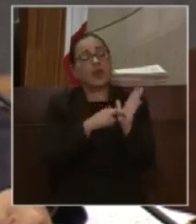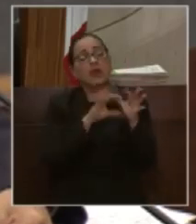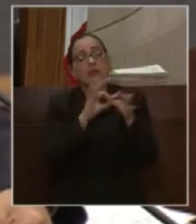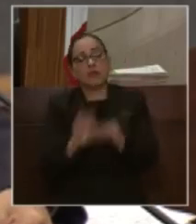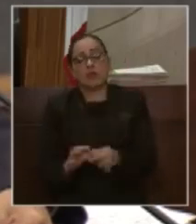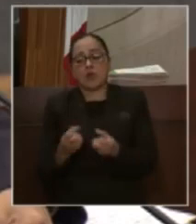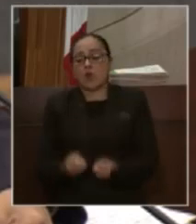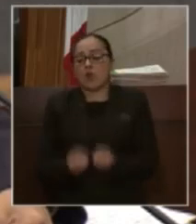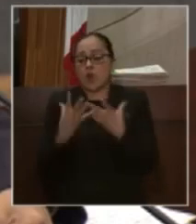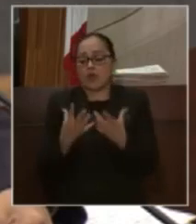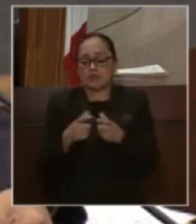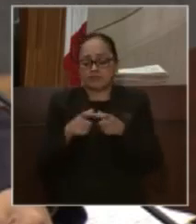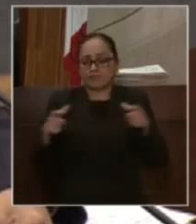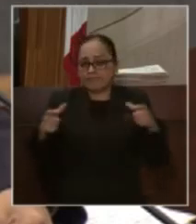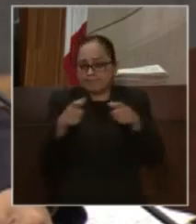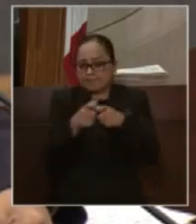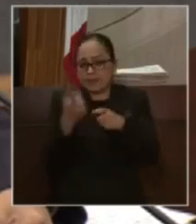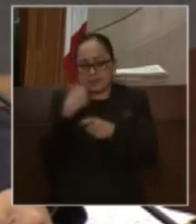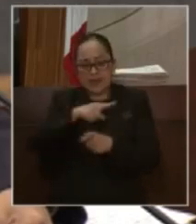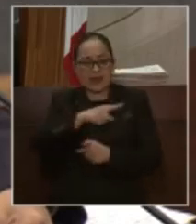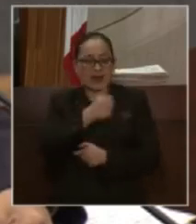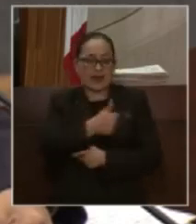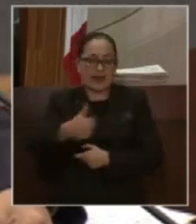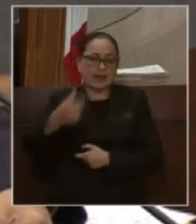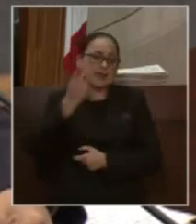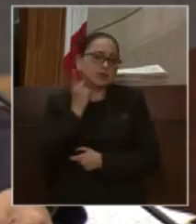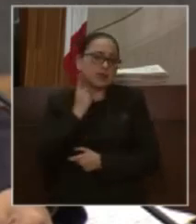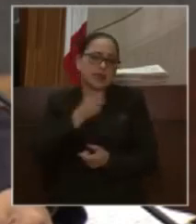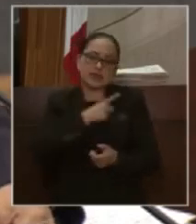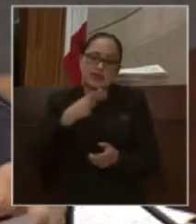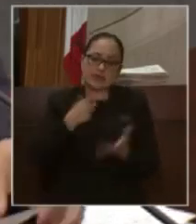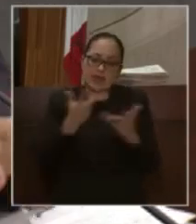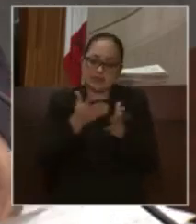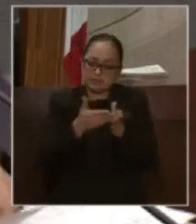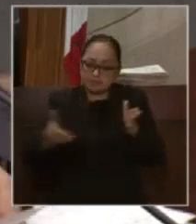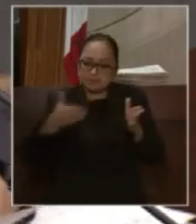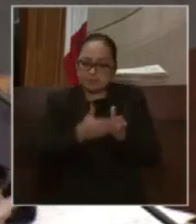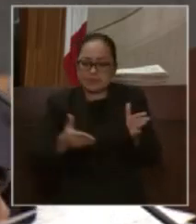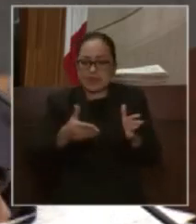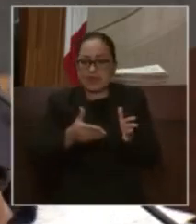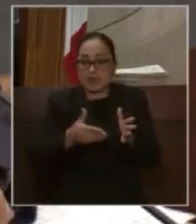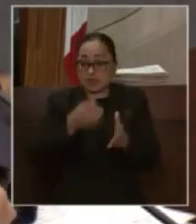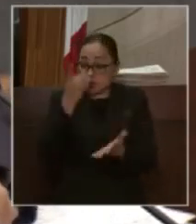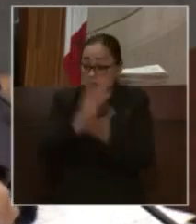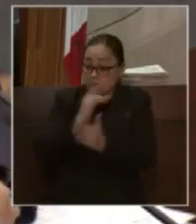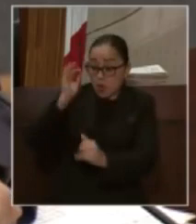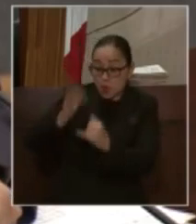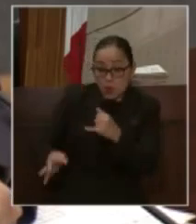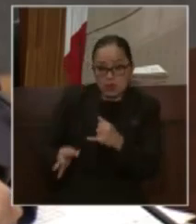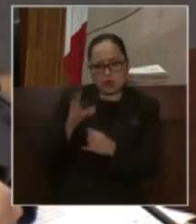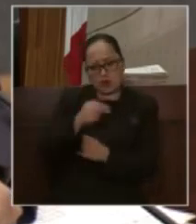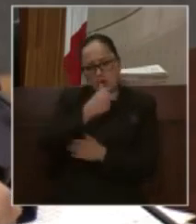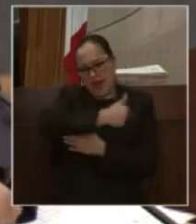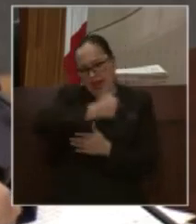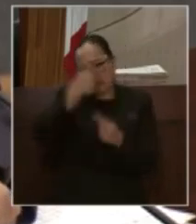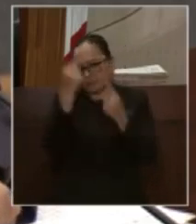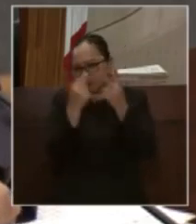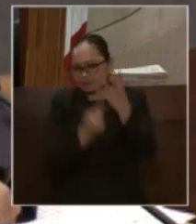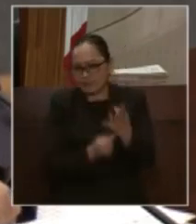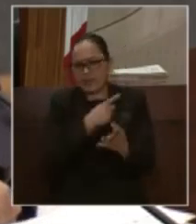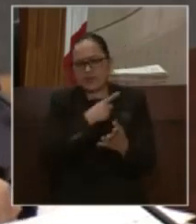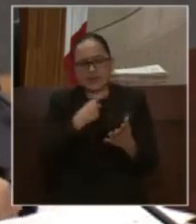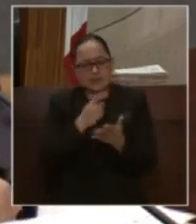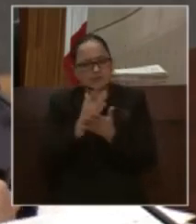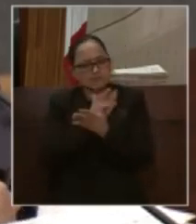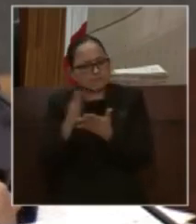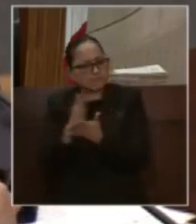verificación de los límites de sub- y sobrerepresentación se debía hacer en cada etapa de asignación y no solo al concluir el procedimiento. Ello, pues, de conformidad